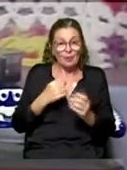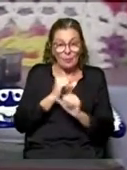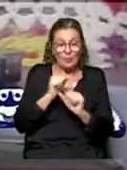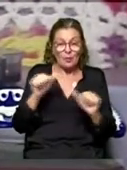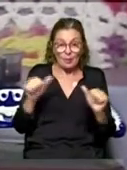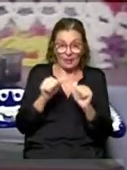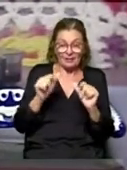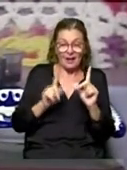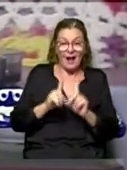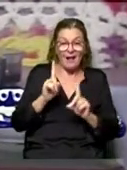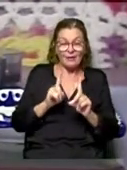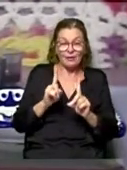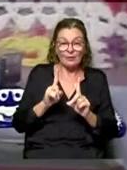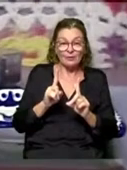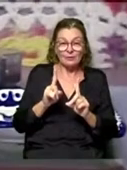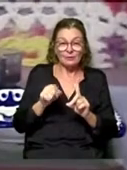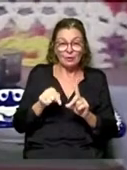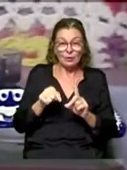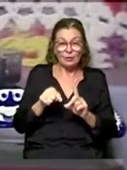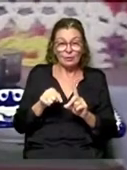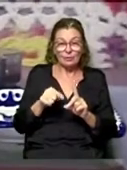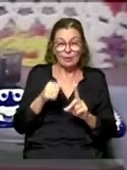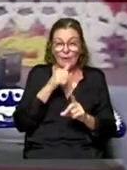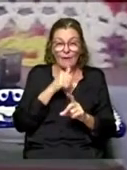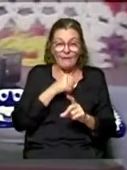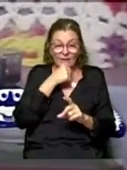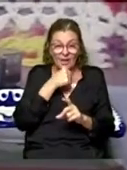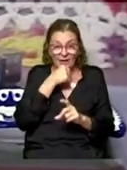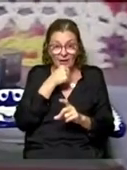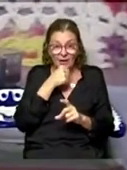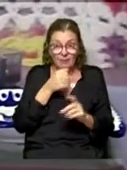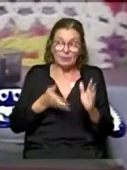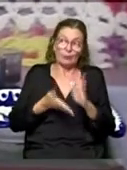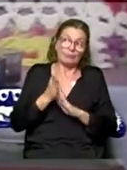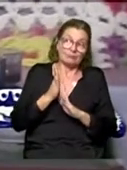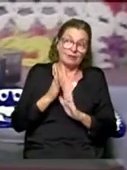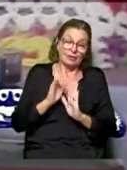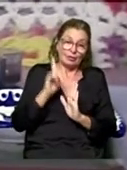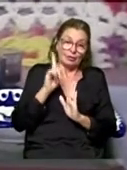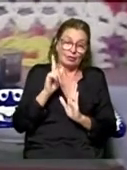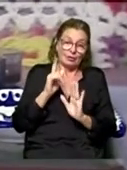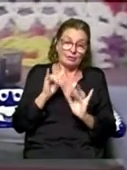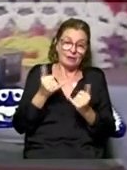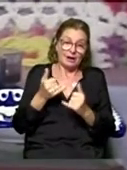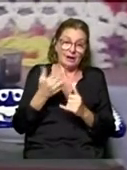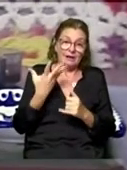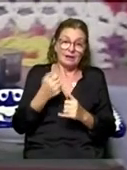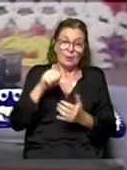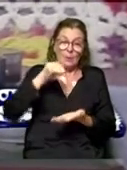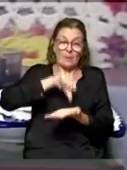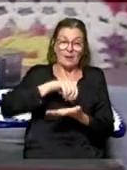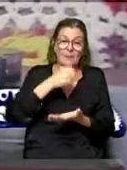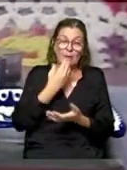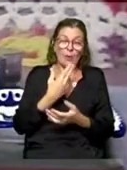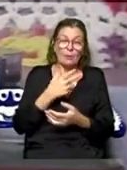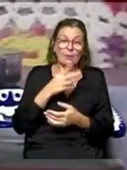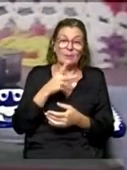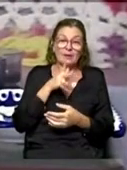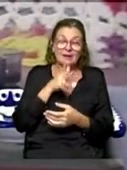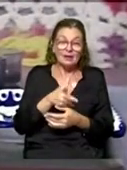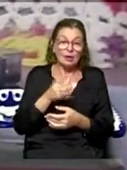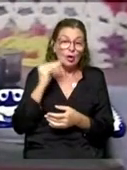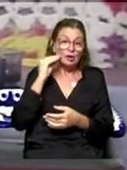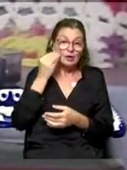hacer algo, porque si no uno dice, yo estoy vieja, ya me estoy yendo, ¿no? Y quiero un país mejor para mí, mis hijos, mis nietos, mis